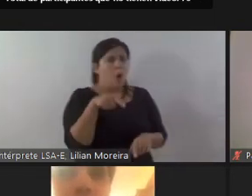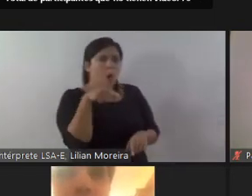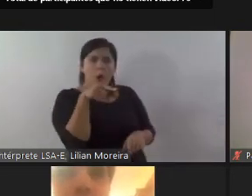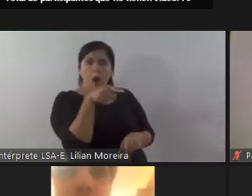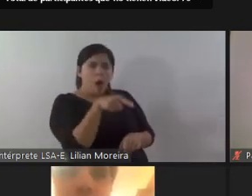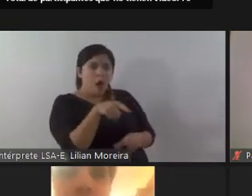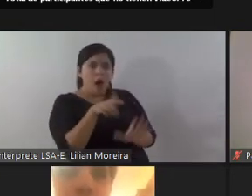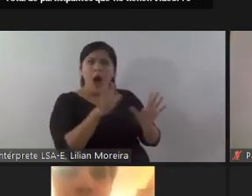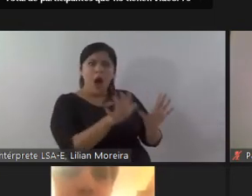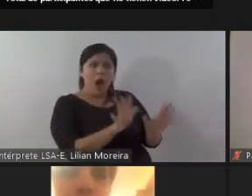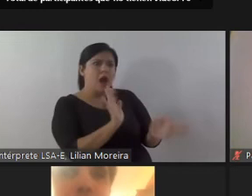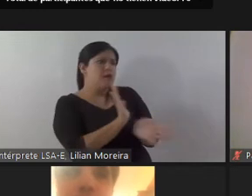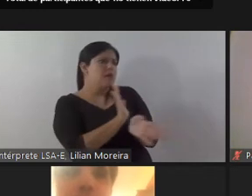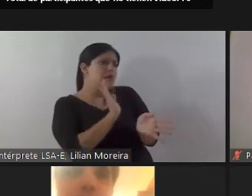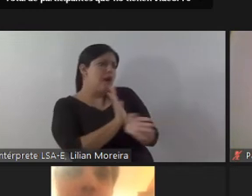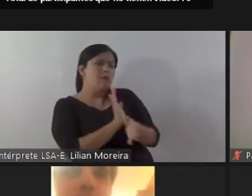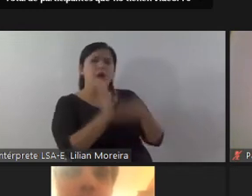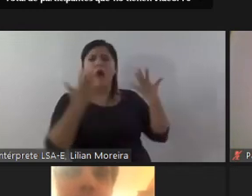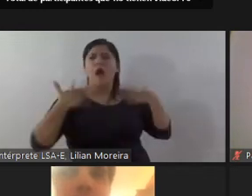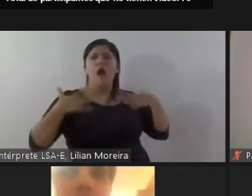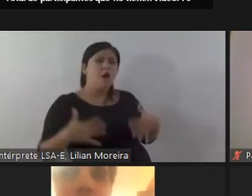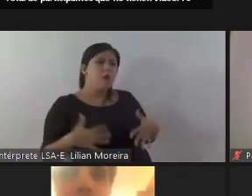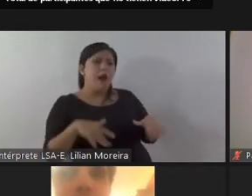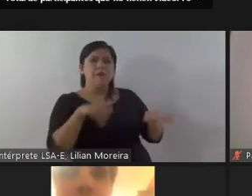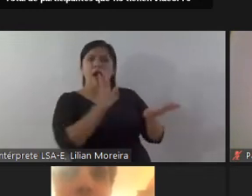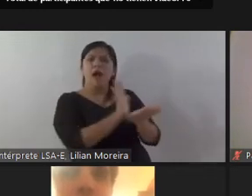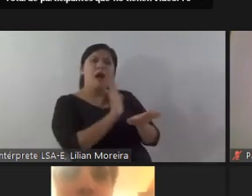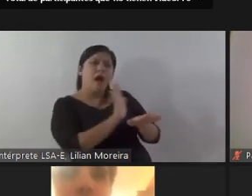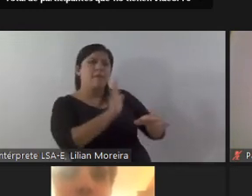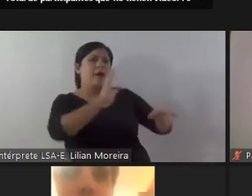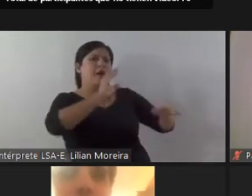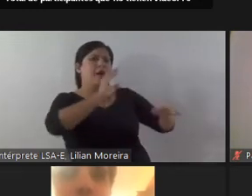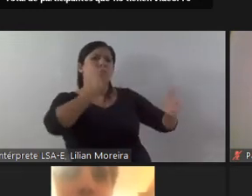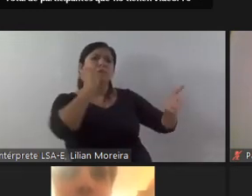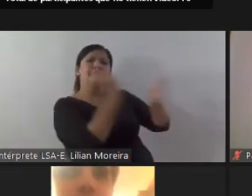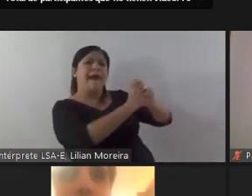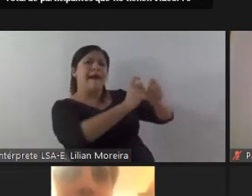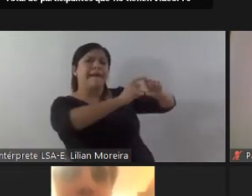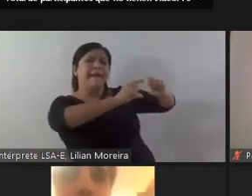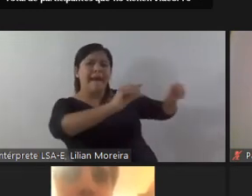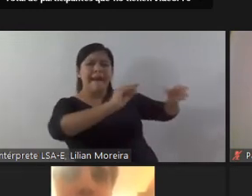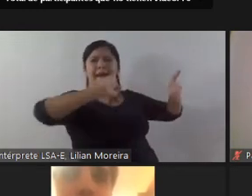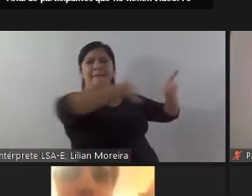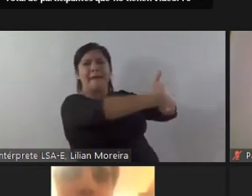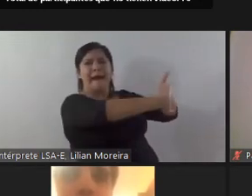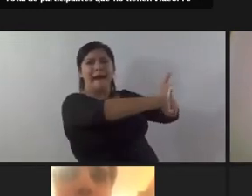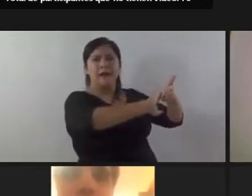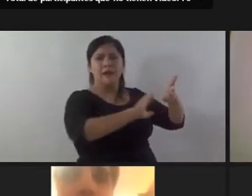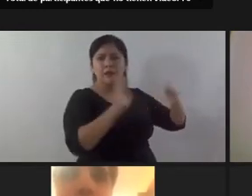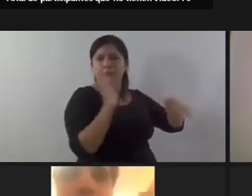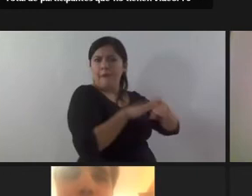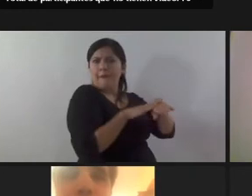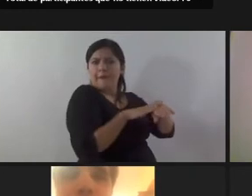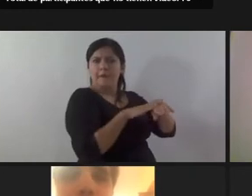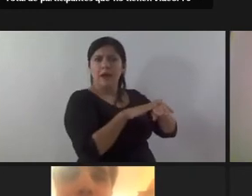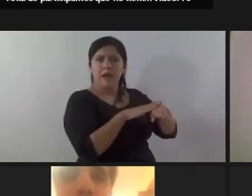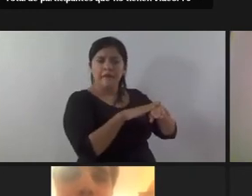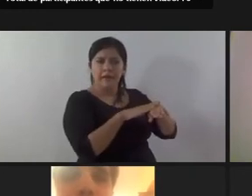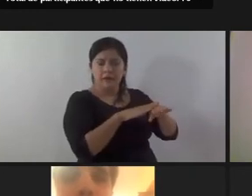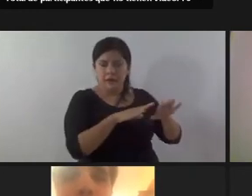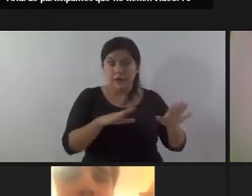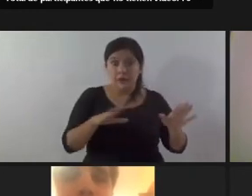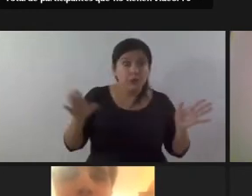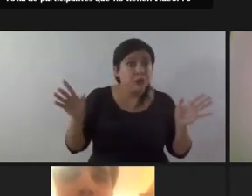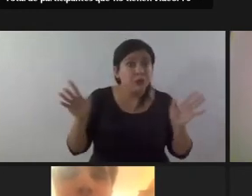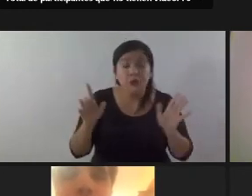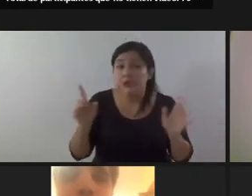dicen eso, están patologizando los cuerpos intersex. En realidad no. Lo que estamos diciendo es que tener